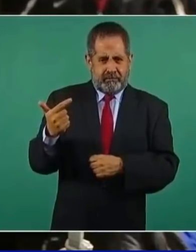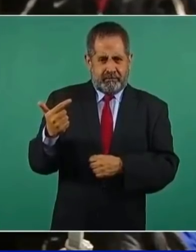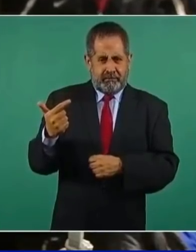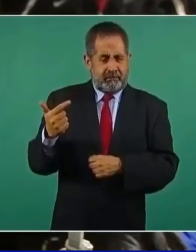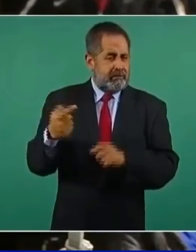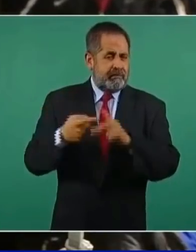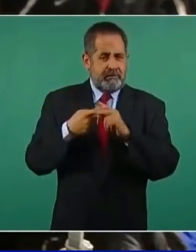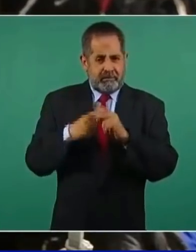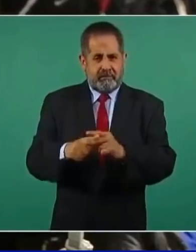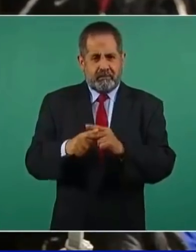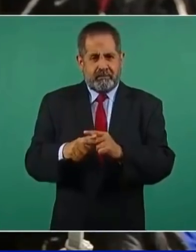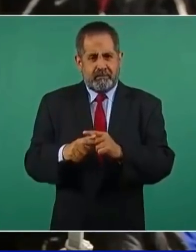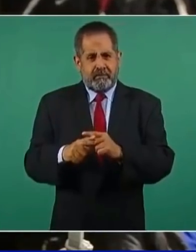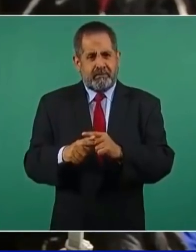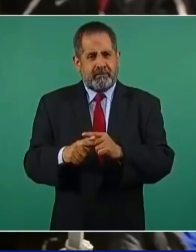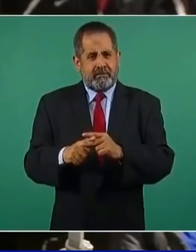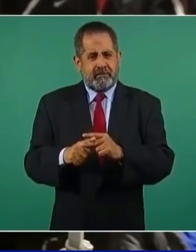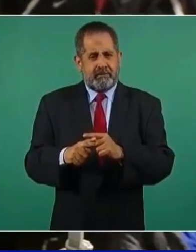comienza